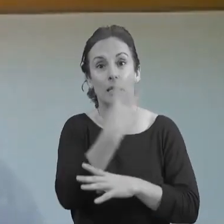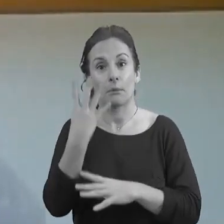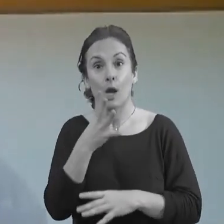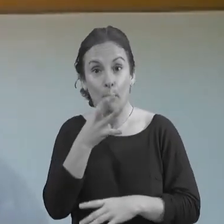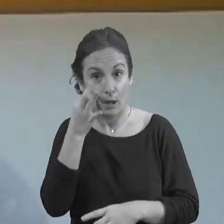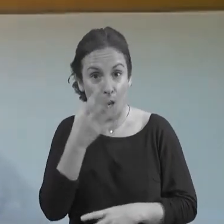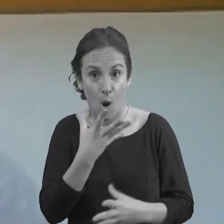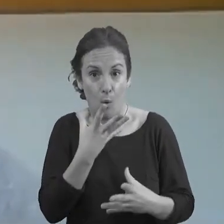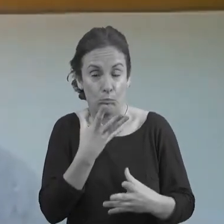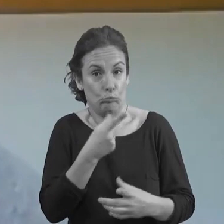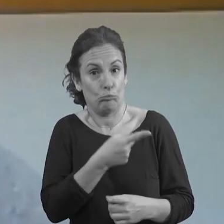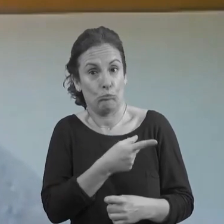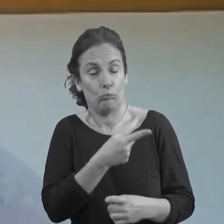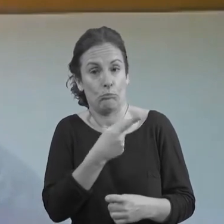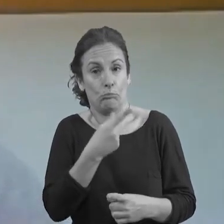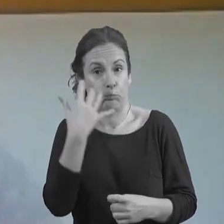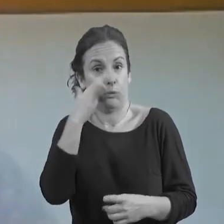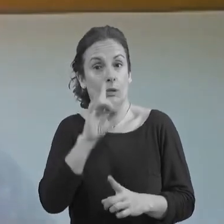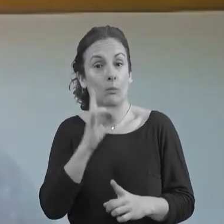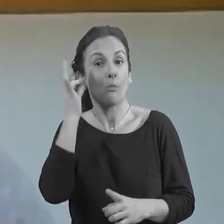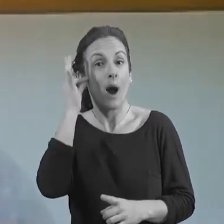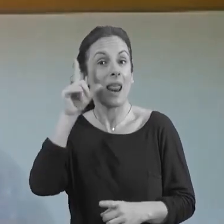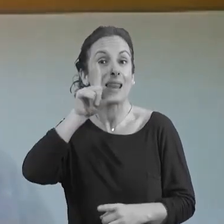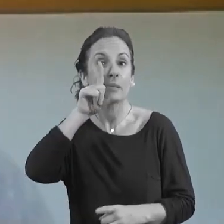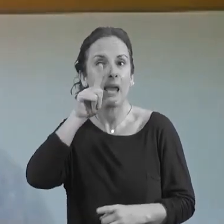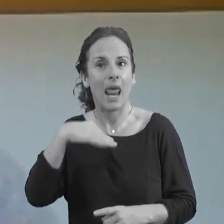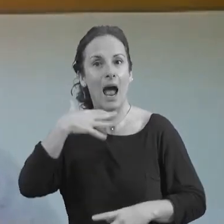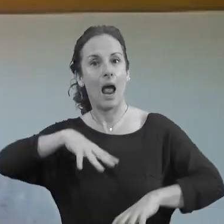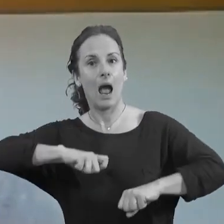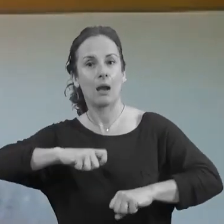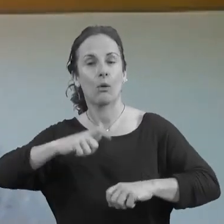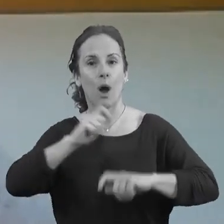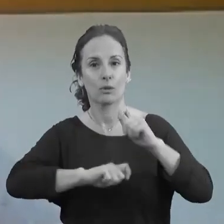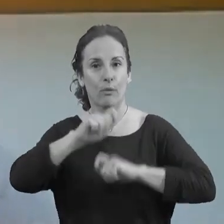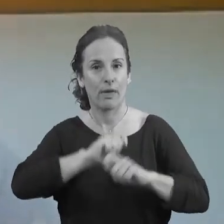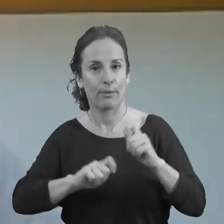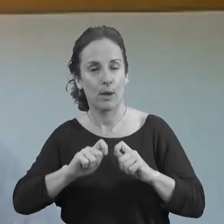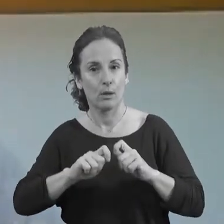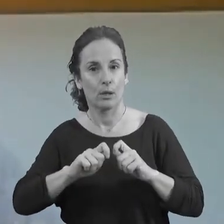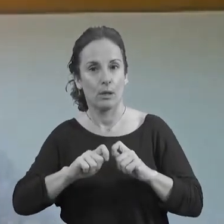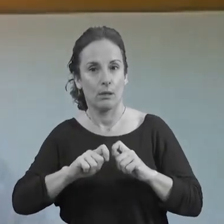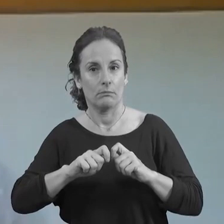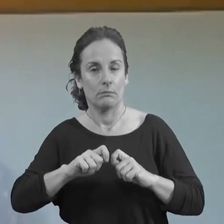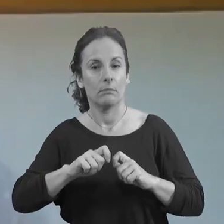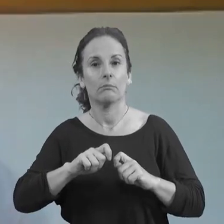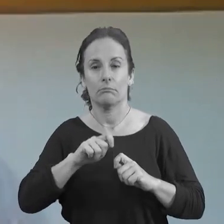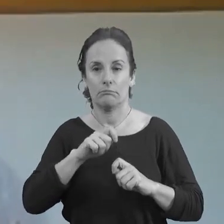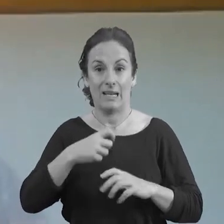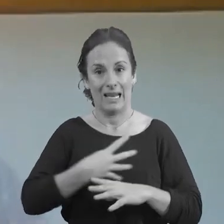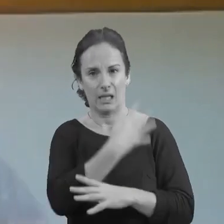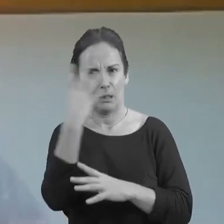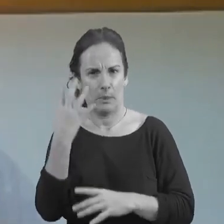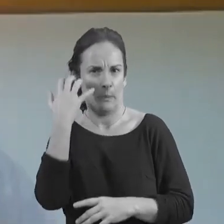porque tampoco es habitual que las mujeres lesbianas lideren asociaciones de este tipo, y por lo tanto yo creo que